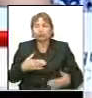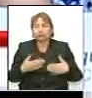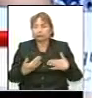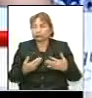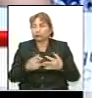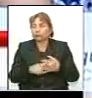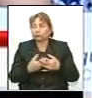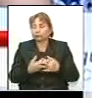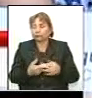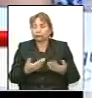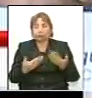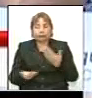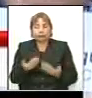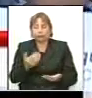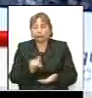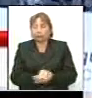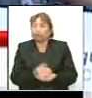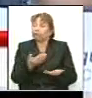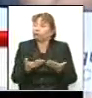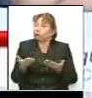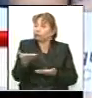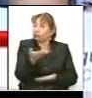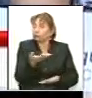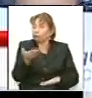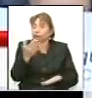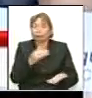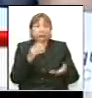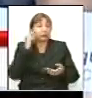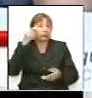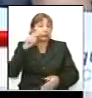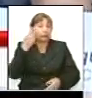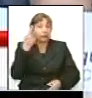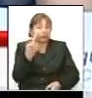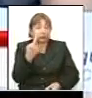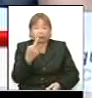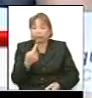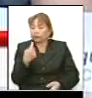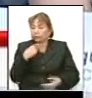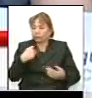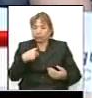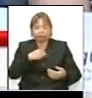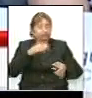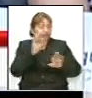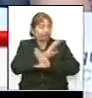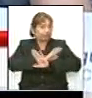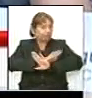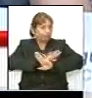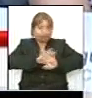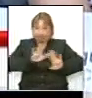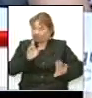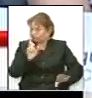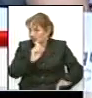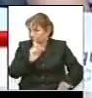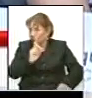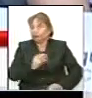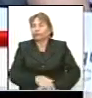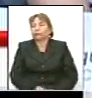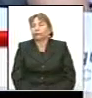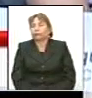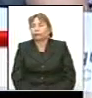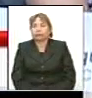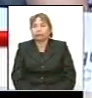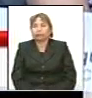porque así como están las cosas señores hacia el 2021 no vamos a acabar con